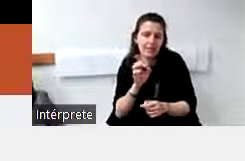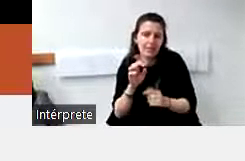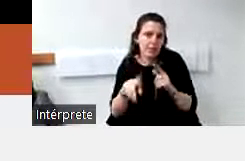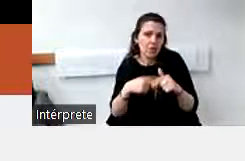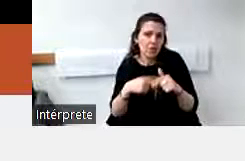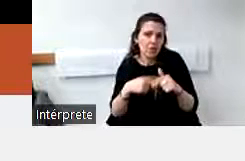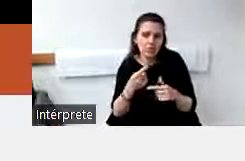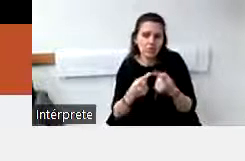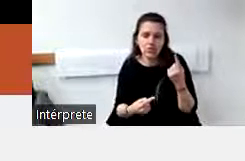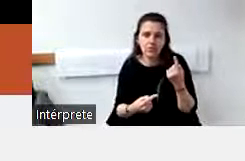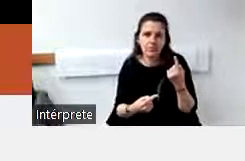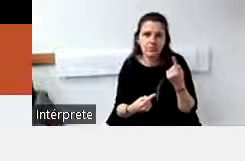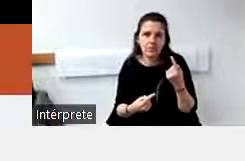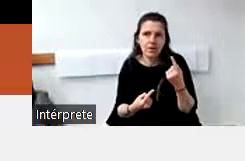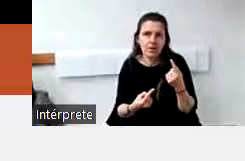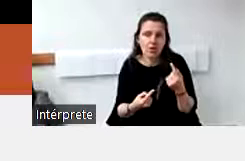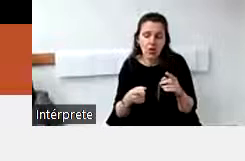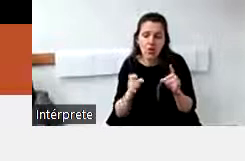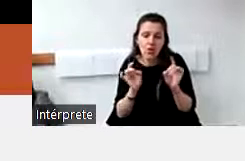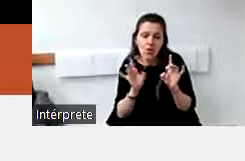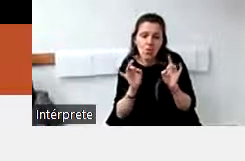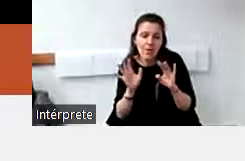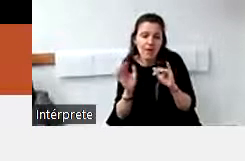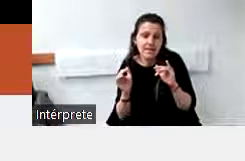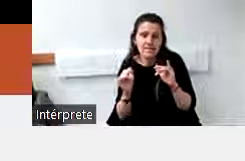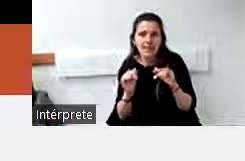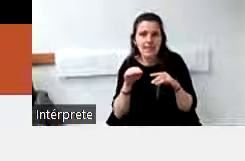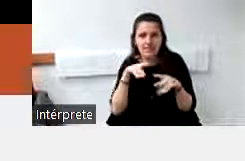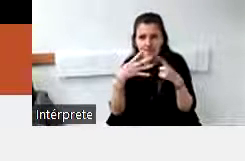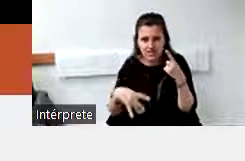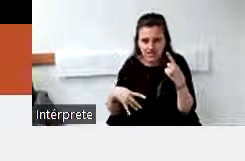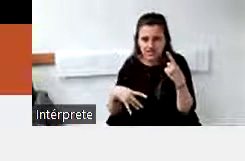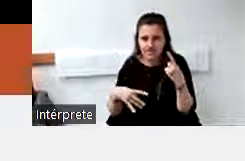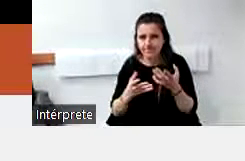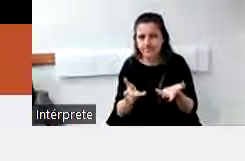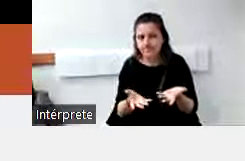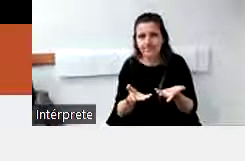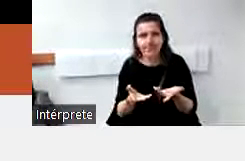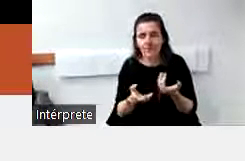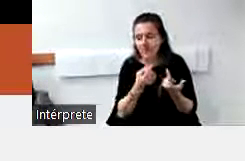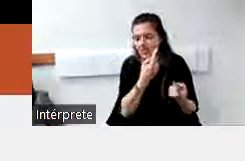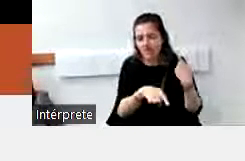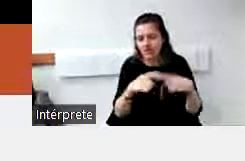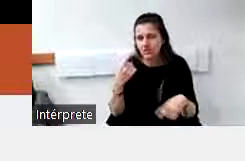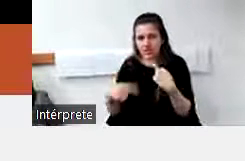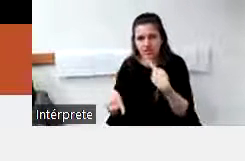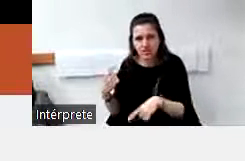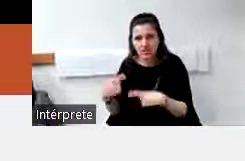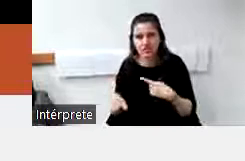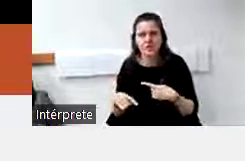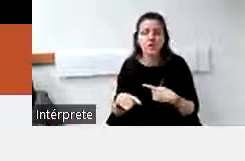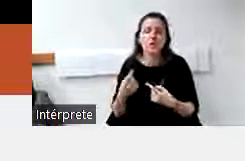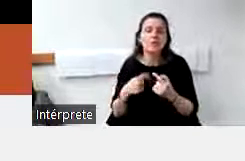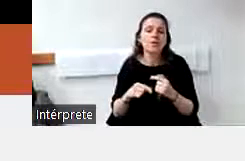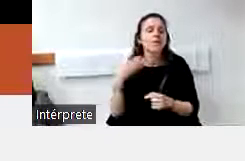es la diversidad. Entonces, en la consulta tenemos desde la enfermera,